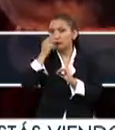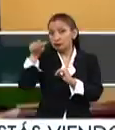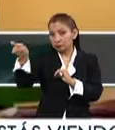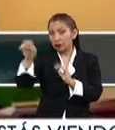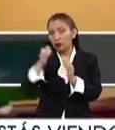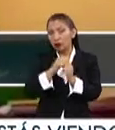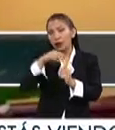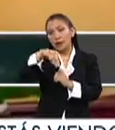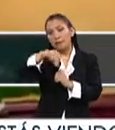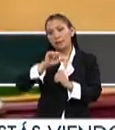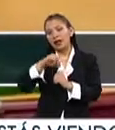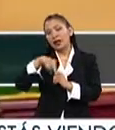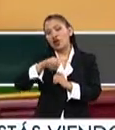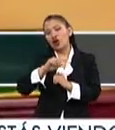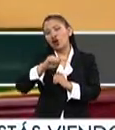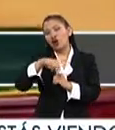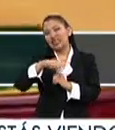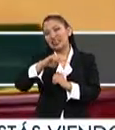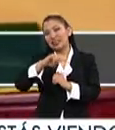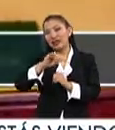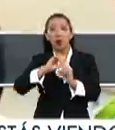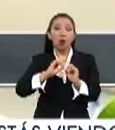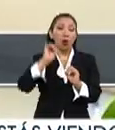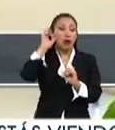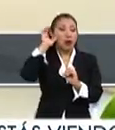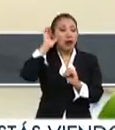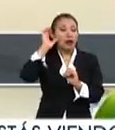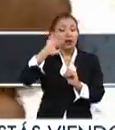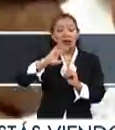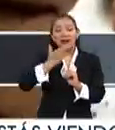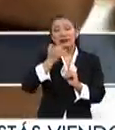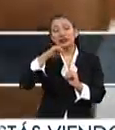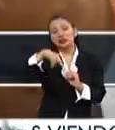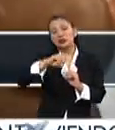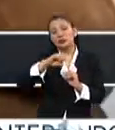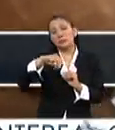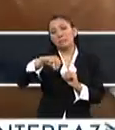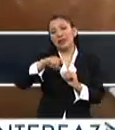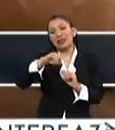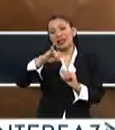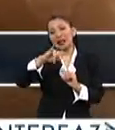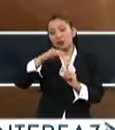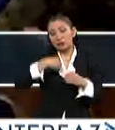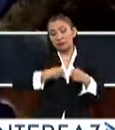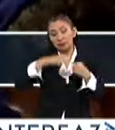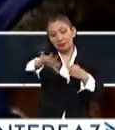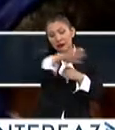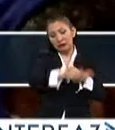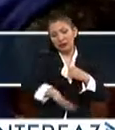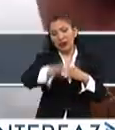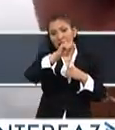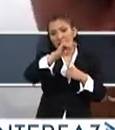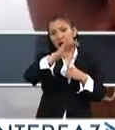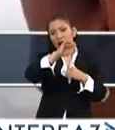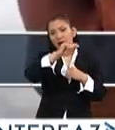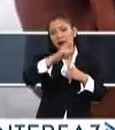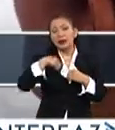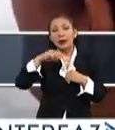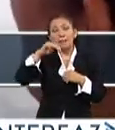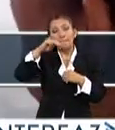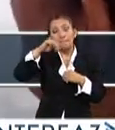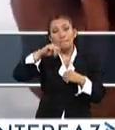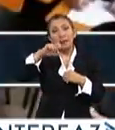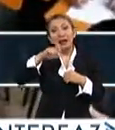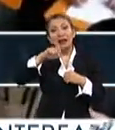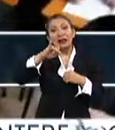por ejemplo con los menonitas, o con los chino-mexicanos, que ahí ven en la zona de Tecate y de Mexicali, que